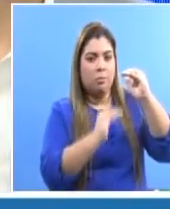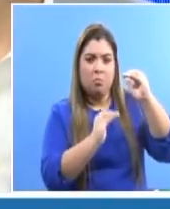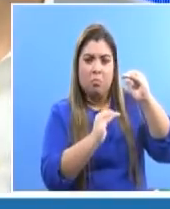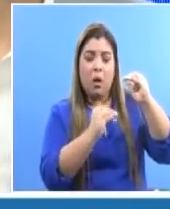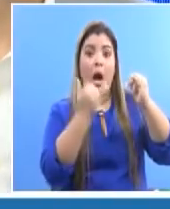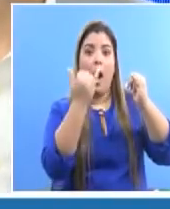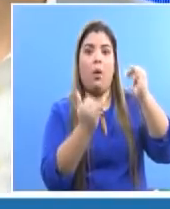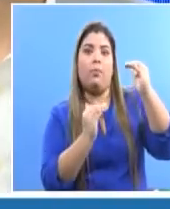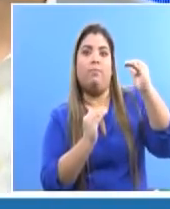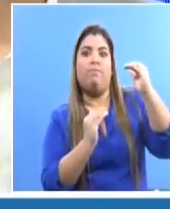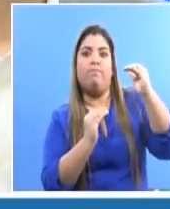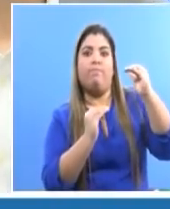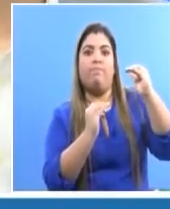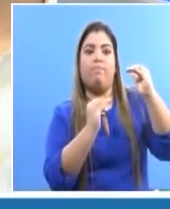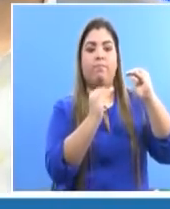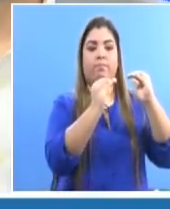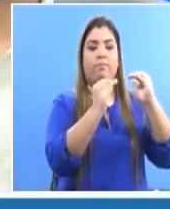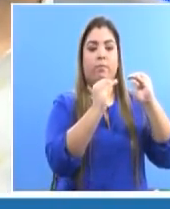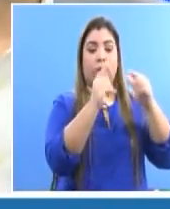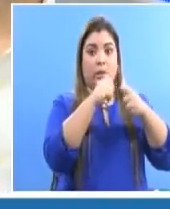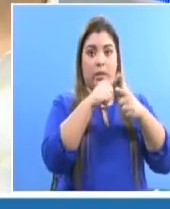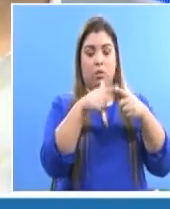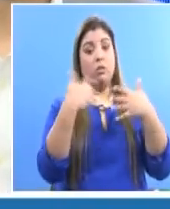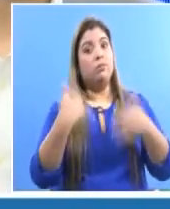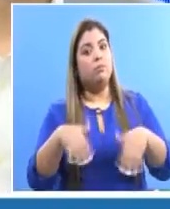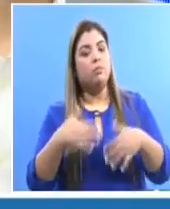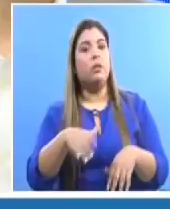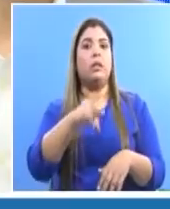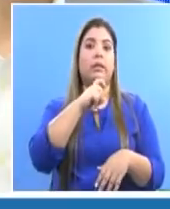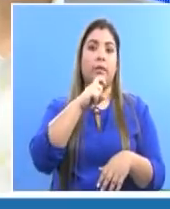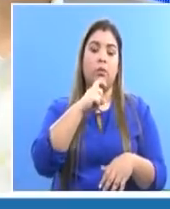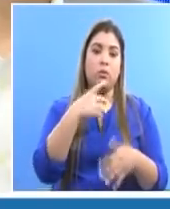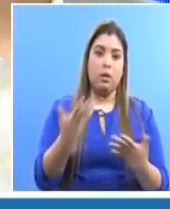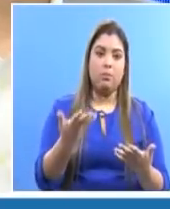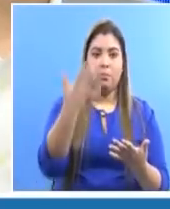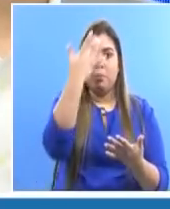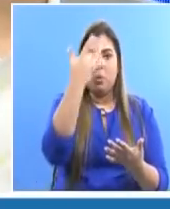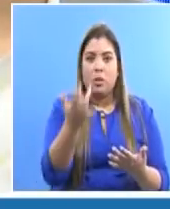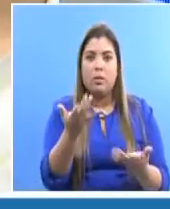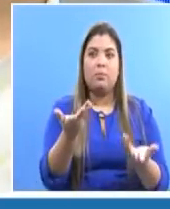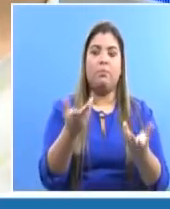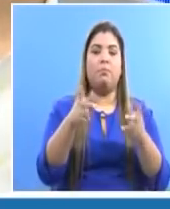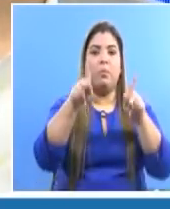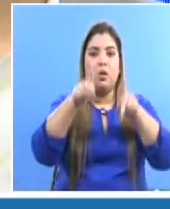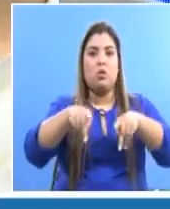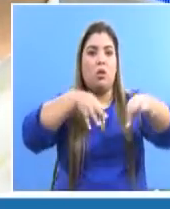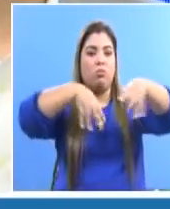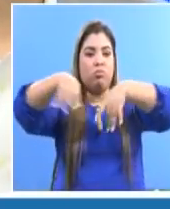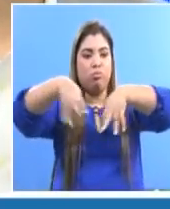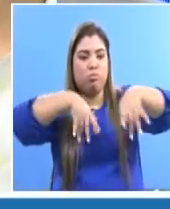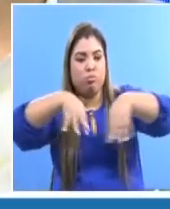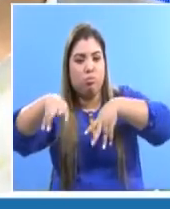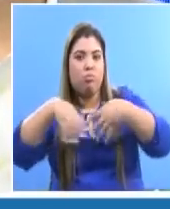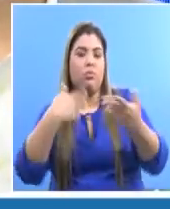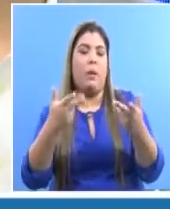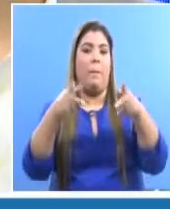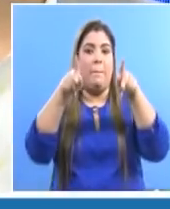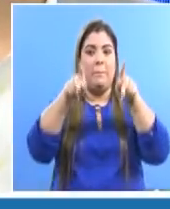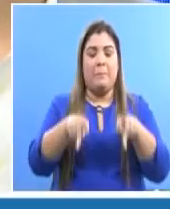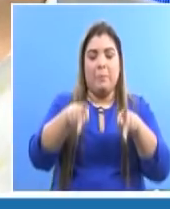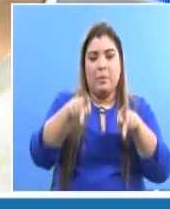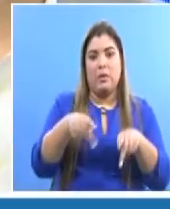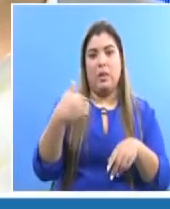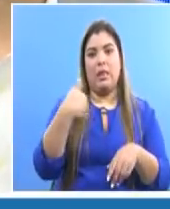principio de la epidemia. Esto obviamente tiene que ver tanto con las características de las personas y pacientes que